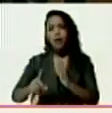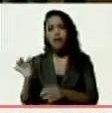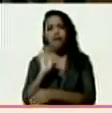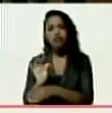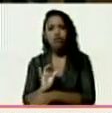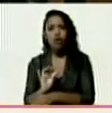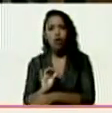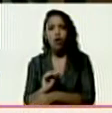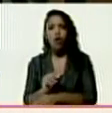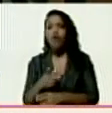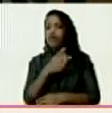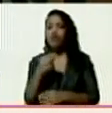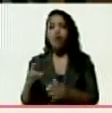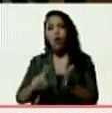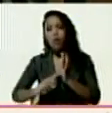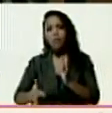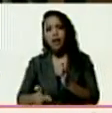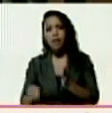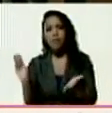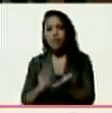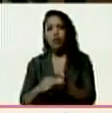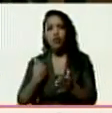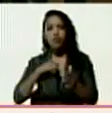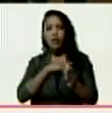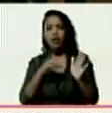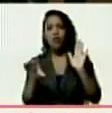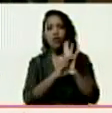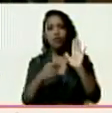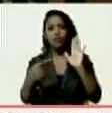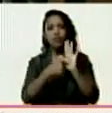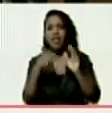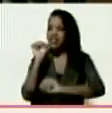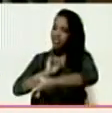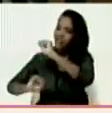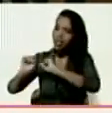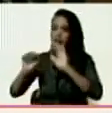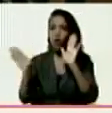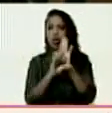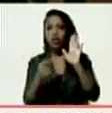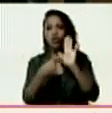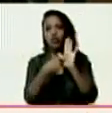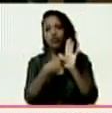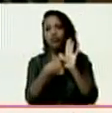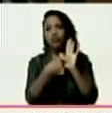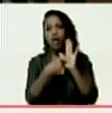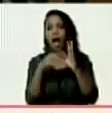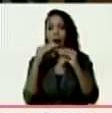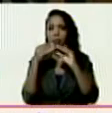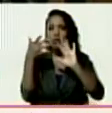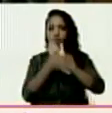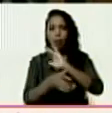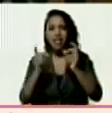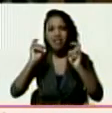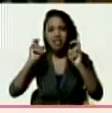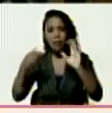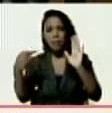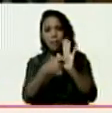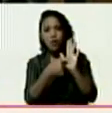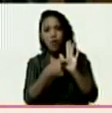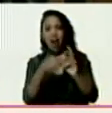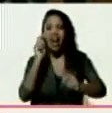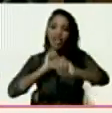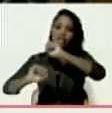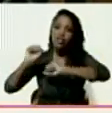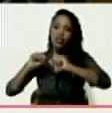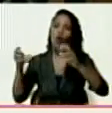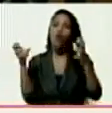cumplir con el rol que está establecido en nuestra Constitución, que es defender la Constitución. Y cuando hablamos de defender la Constitución, la defendemos de un